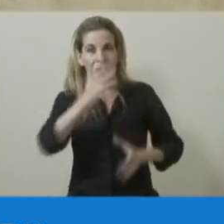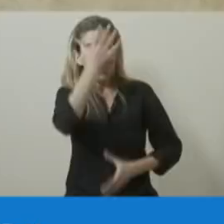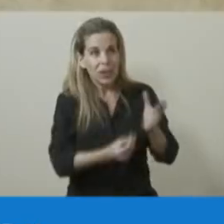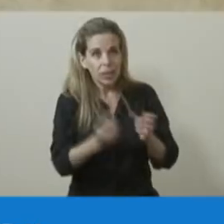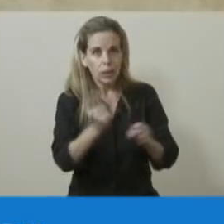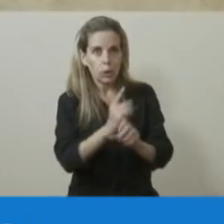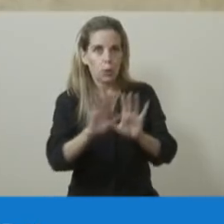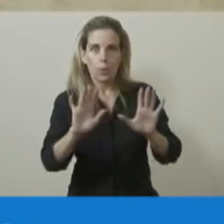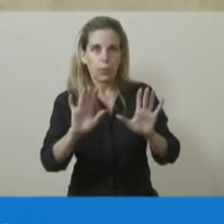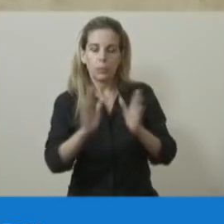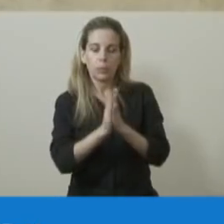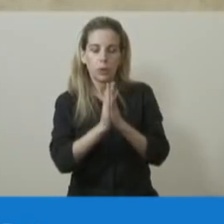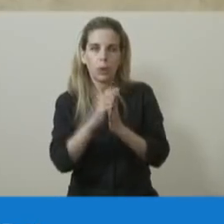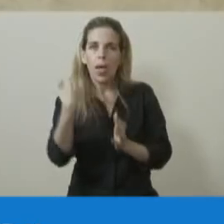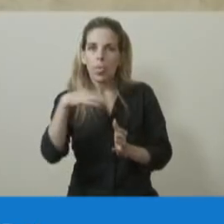hacer una mejor sociedad.